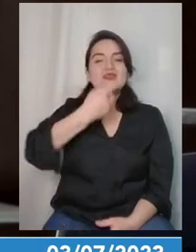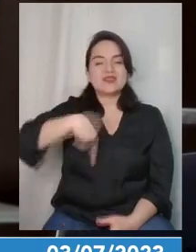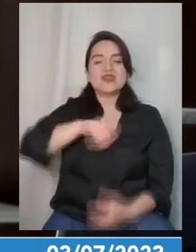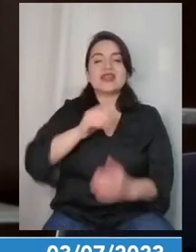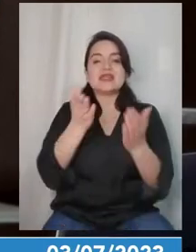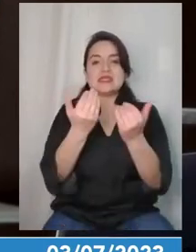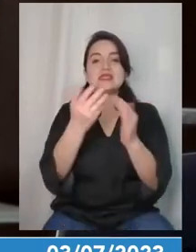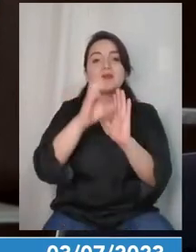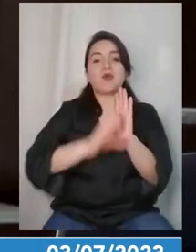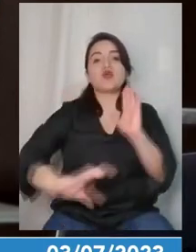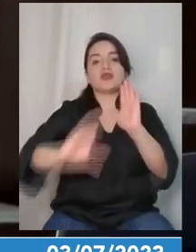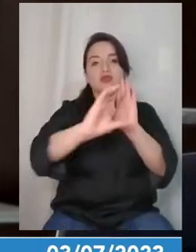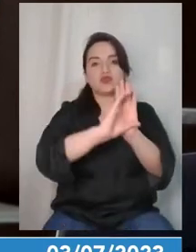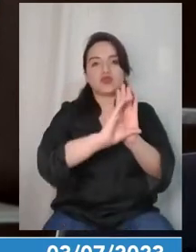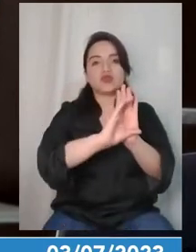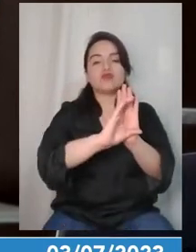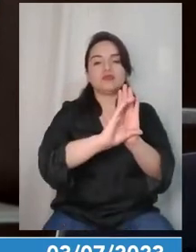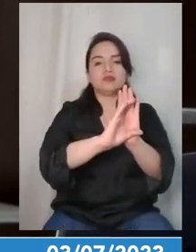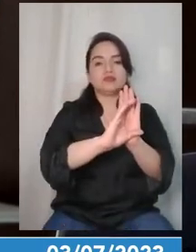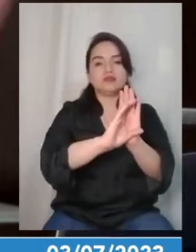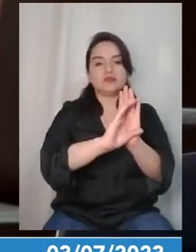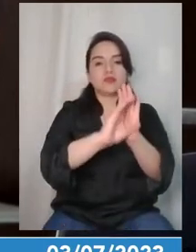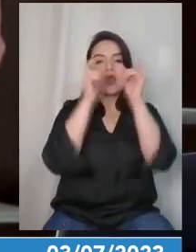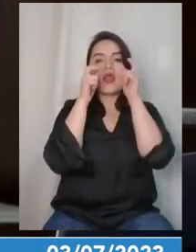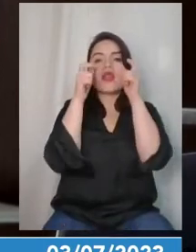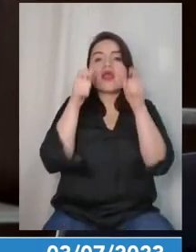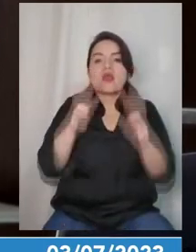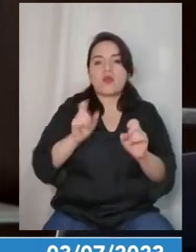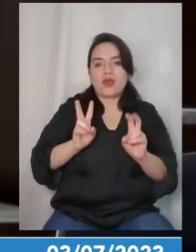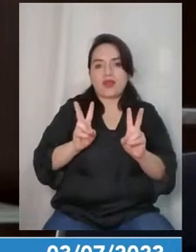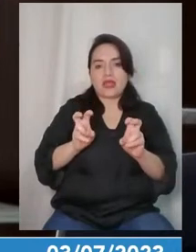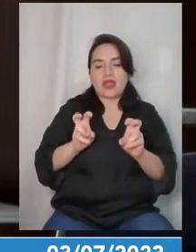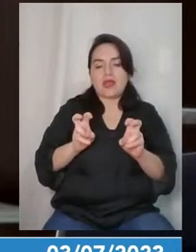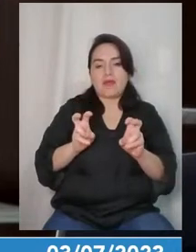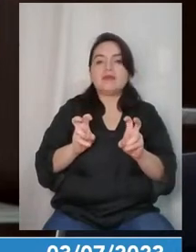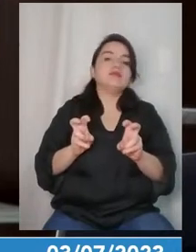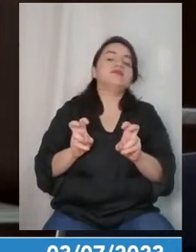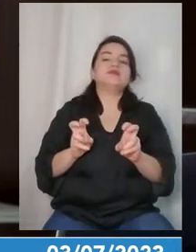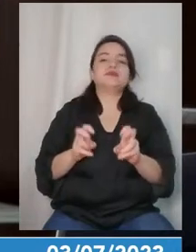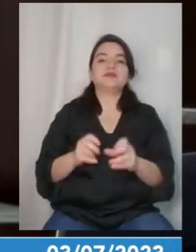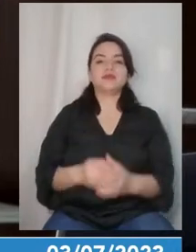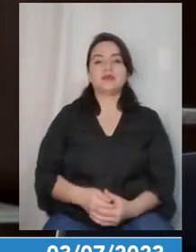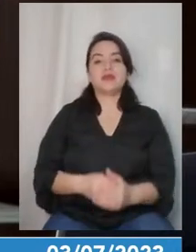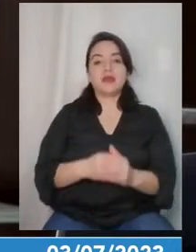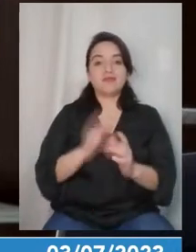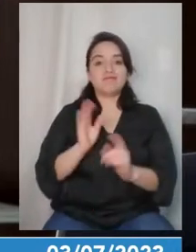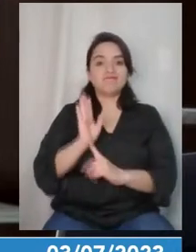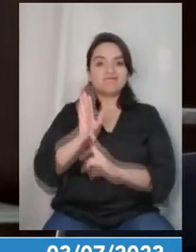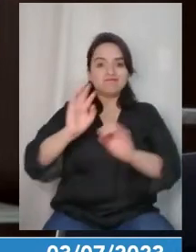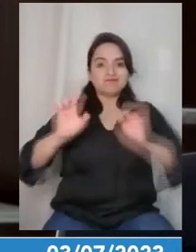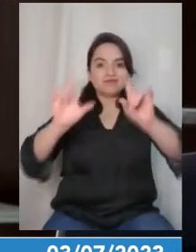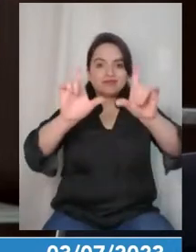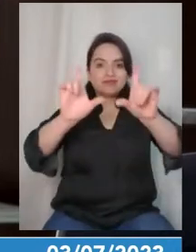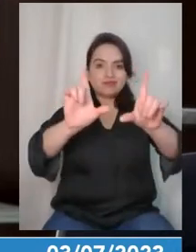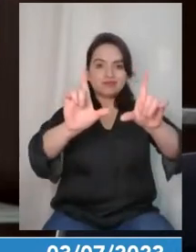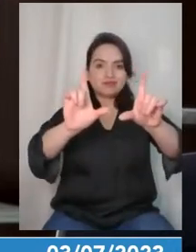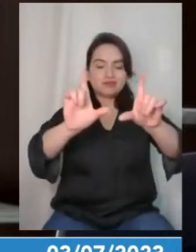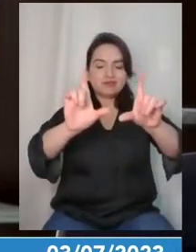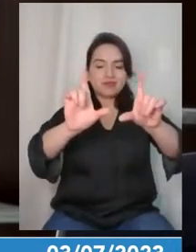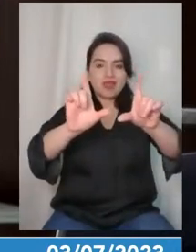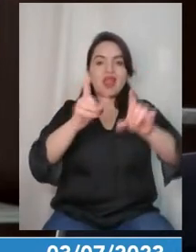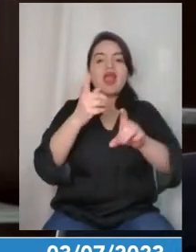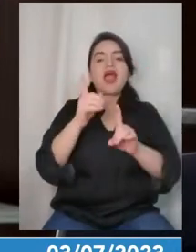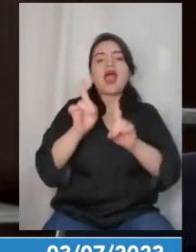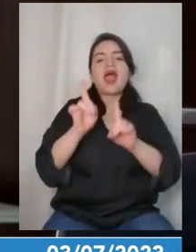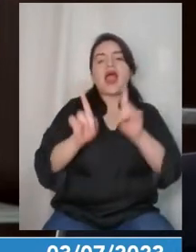que sea la que regule la materia, como la expuesta en la siguiente diapositiva, hay algunos conceptos claves que